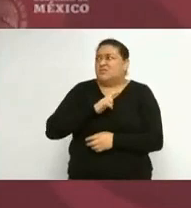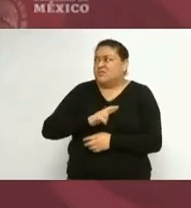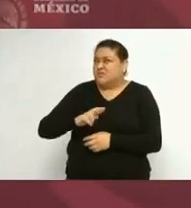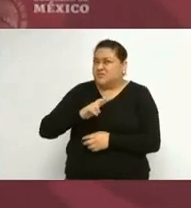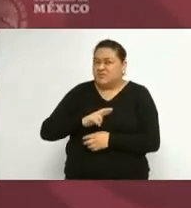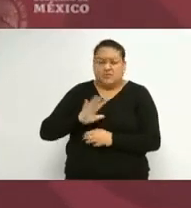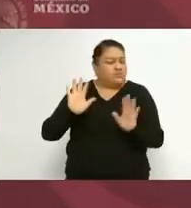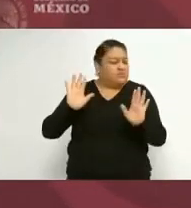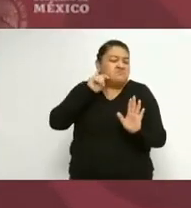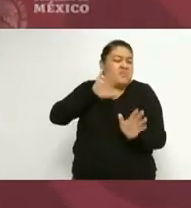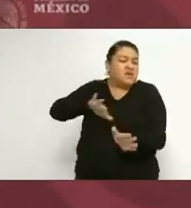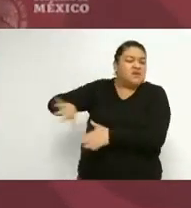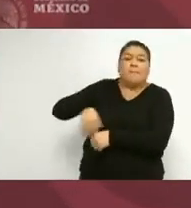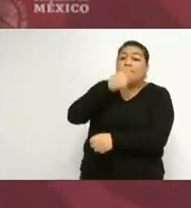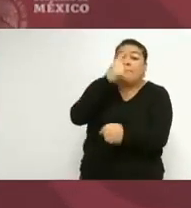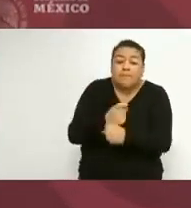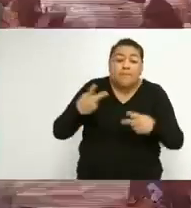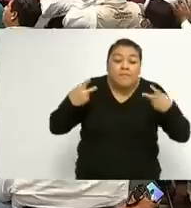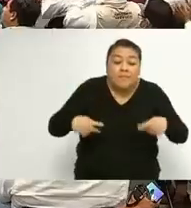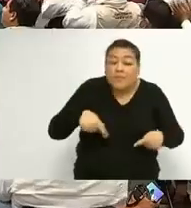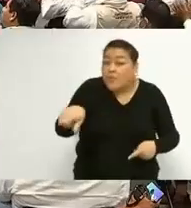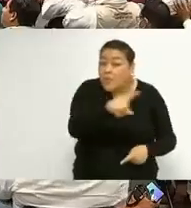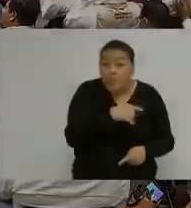todos, primero los pobres.